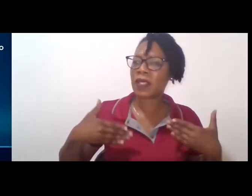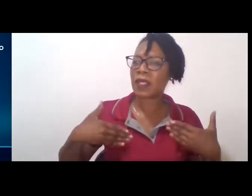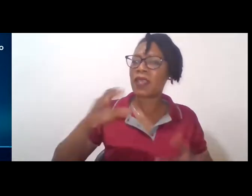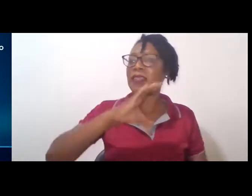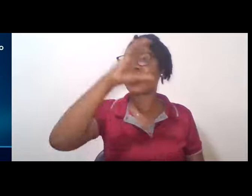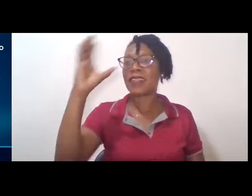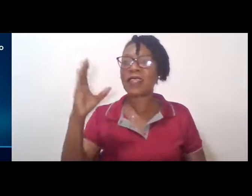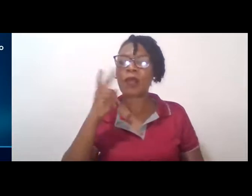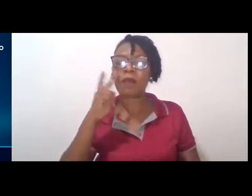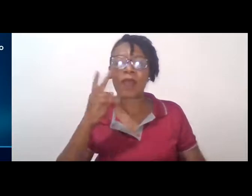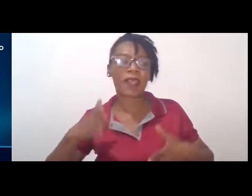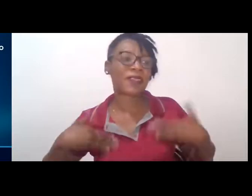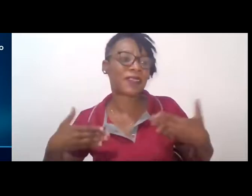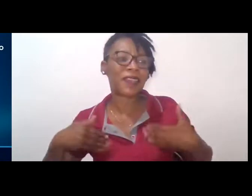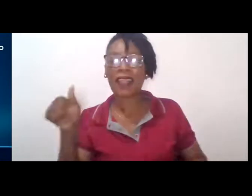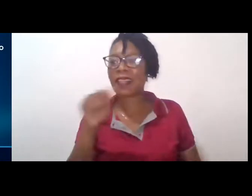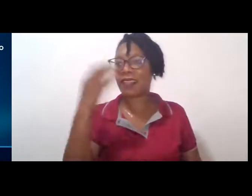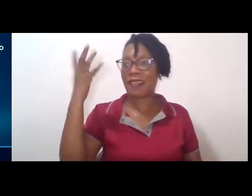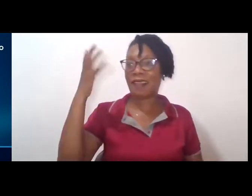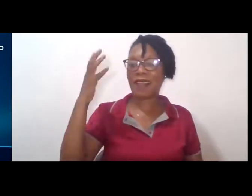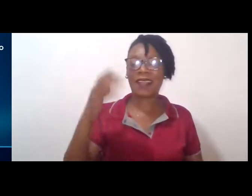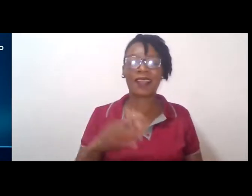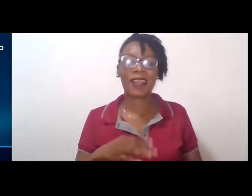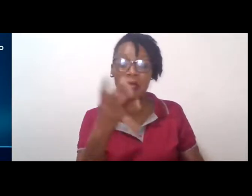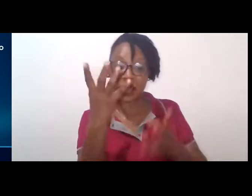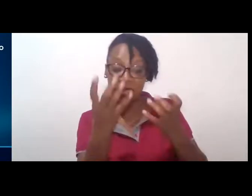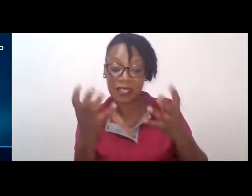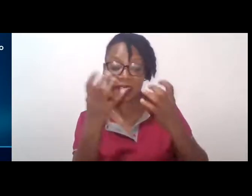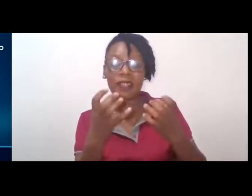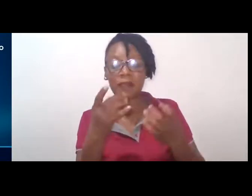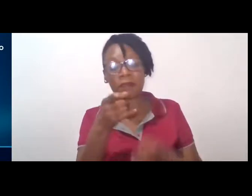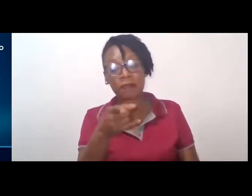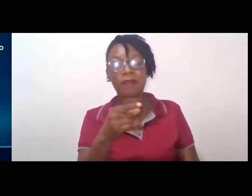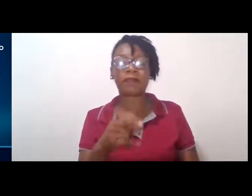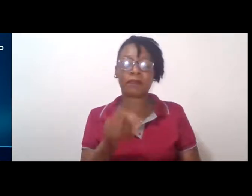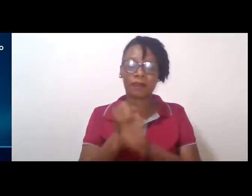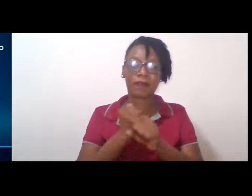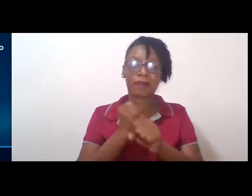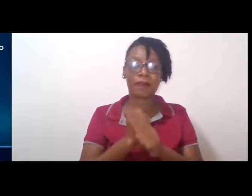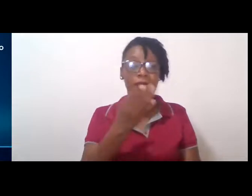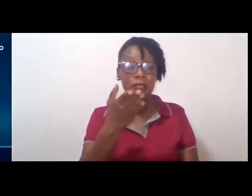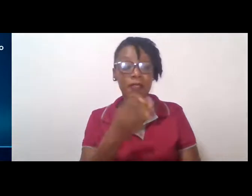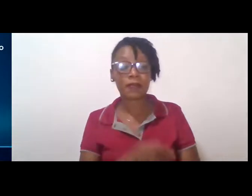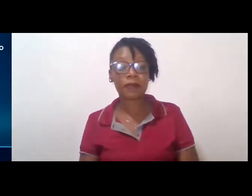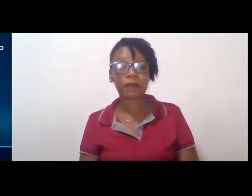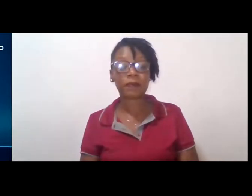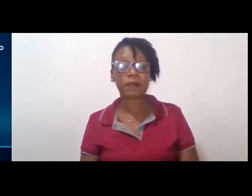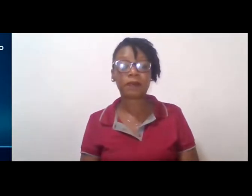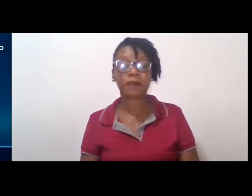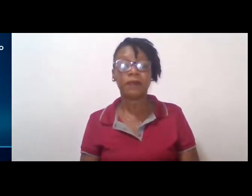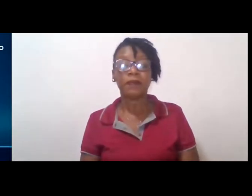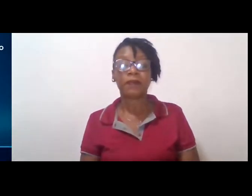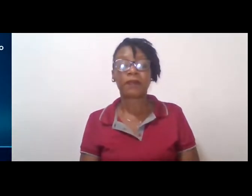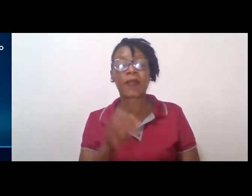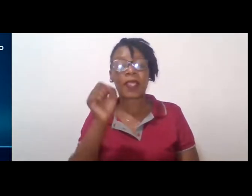la felicidad naranja? ¿Verdad? Ir pintando e ir trabajando esas identificaciones. ¿Sí vas a decir algo? Sí, te iba a decir